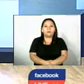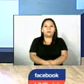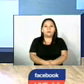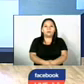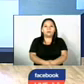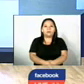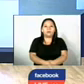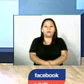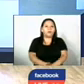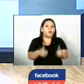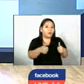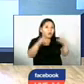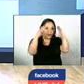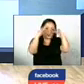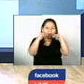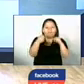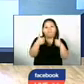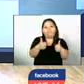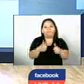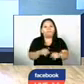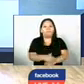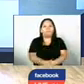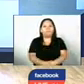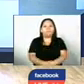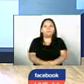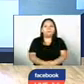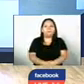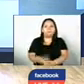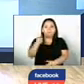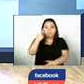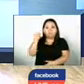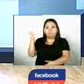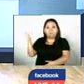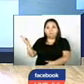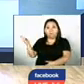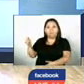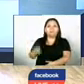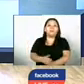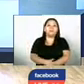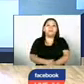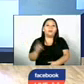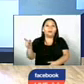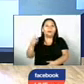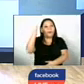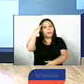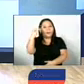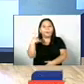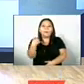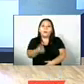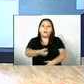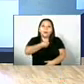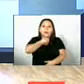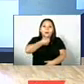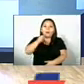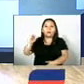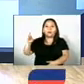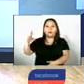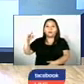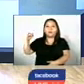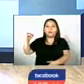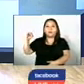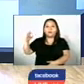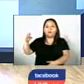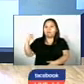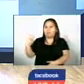buenas noches para todos muy bien ahí teníamos entonces a rocío compartiendo con nosotros lo que se ha conocido